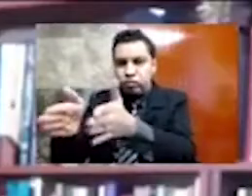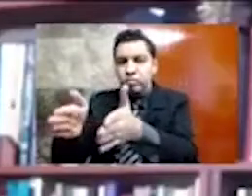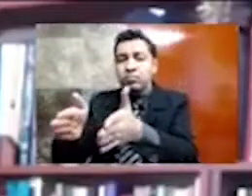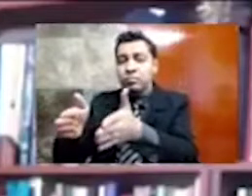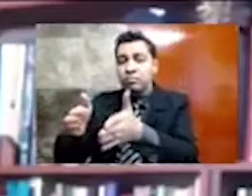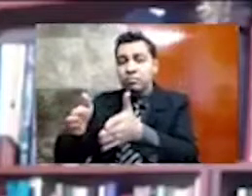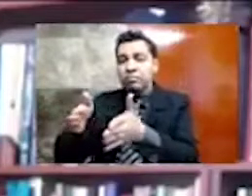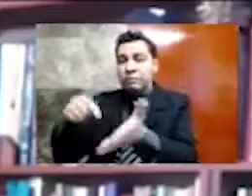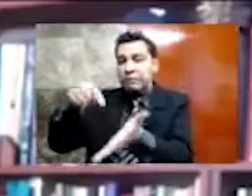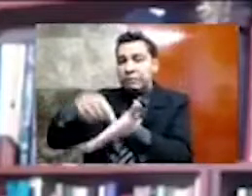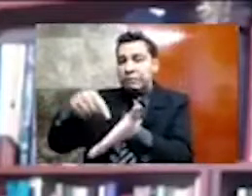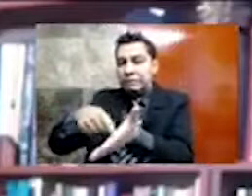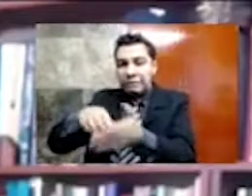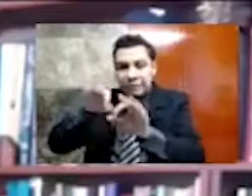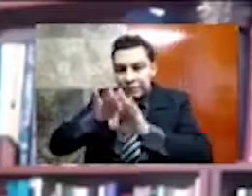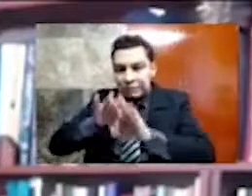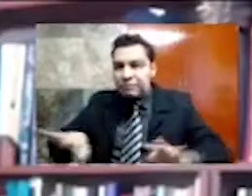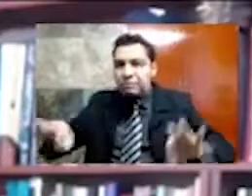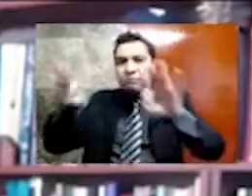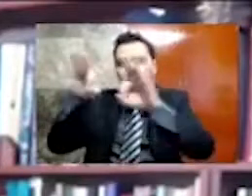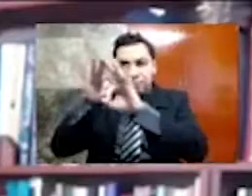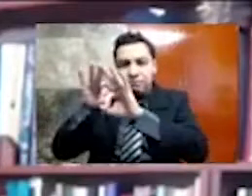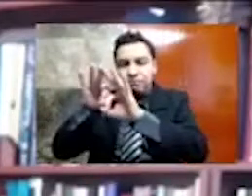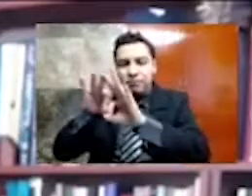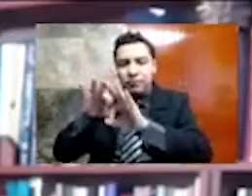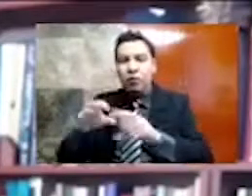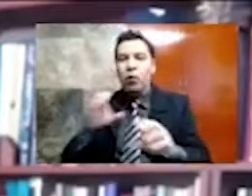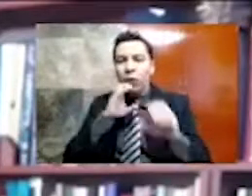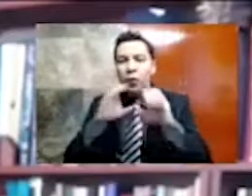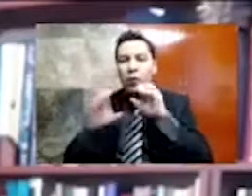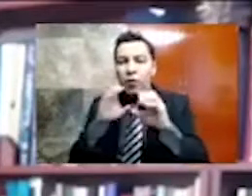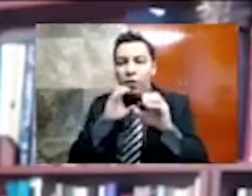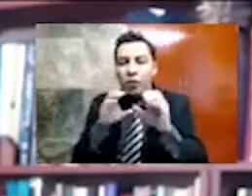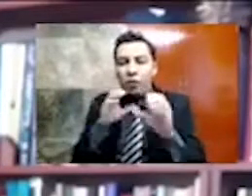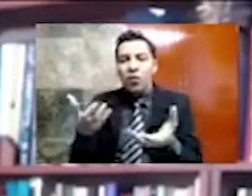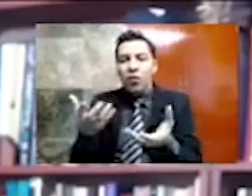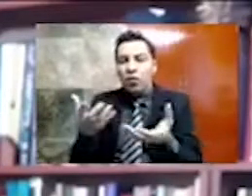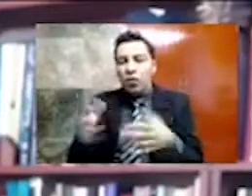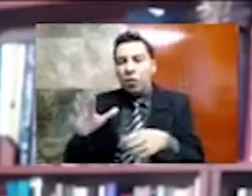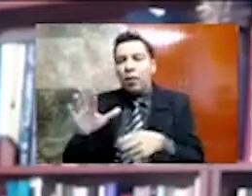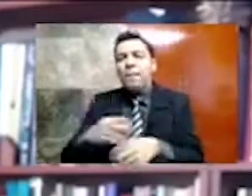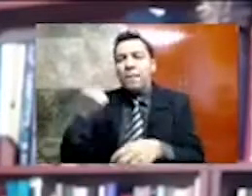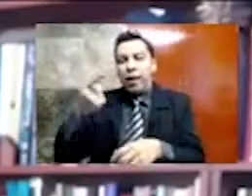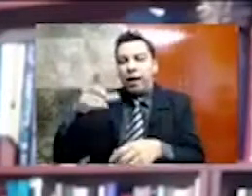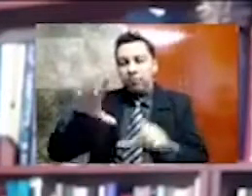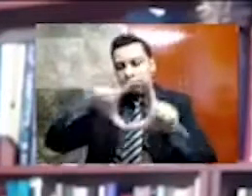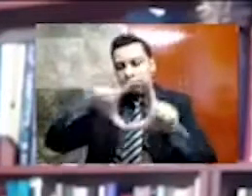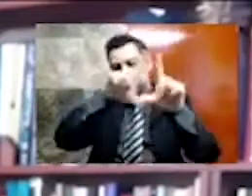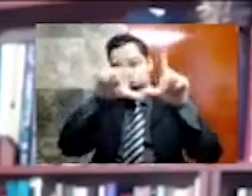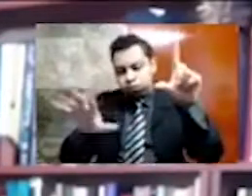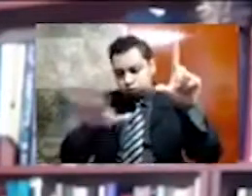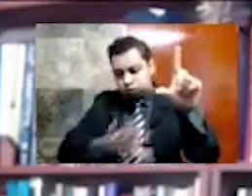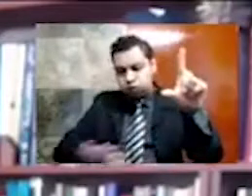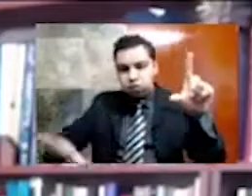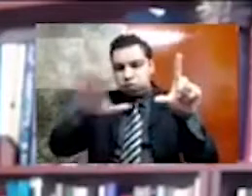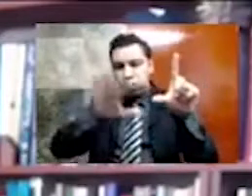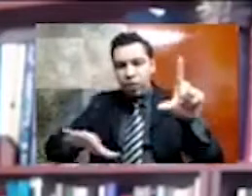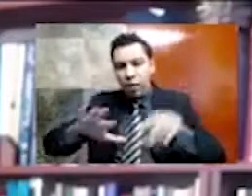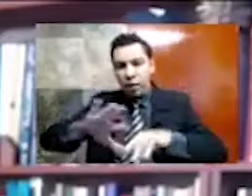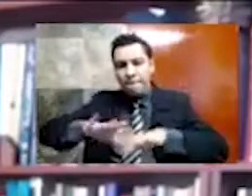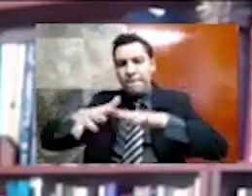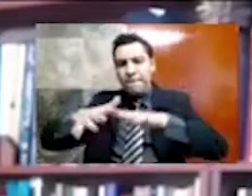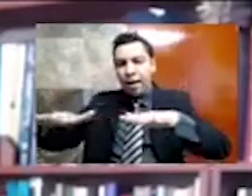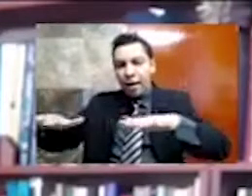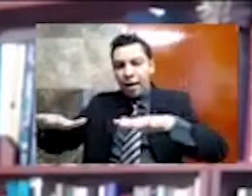punto obligado de comunicación con la costa del Golfo, riquísima. La costa es el